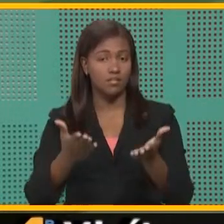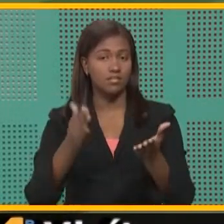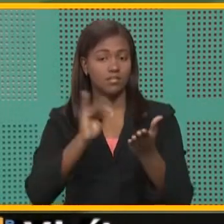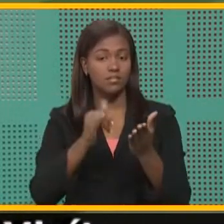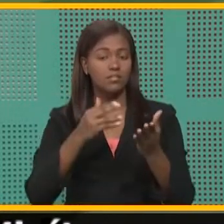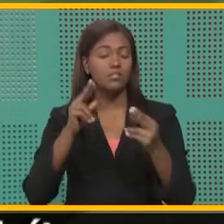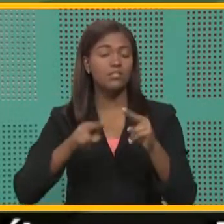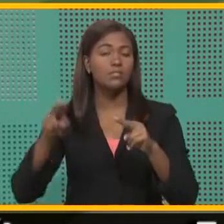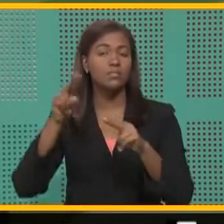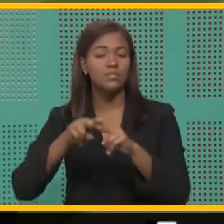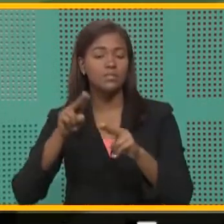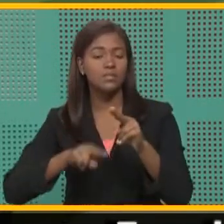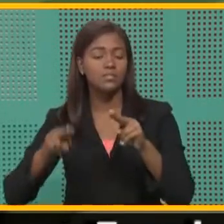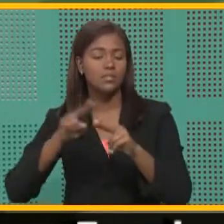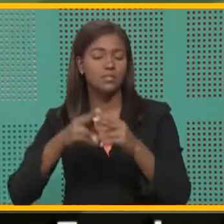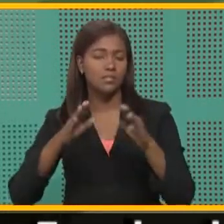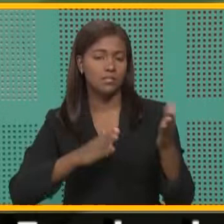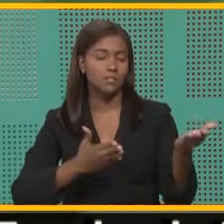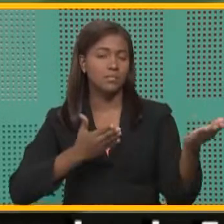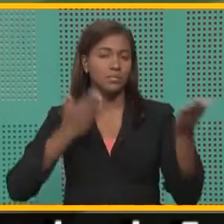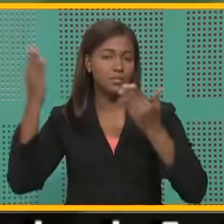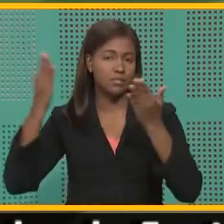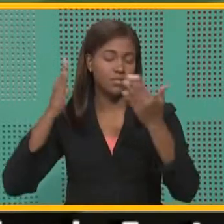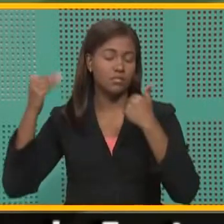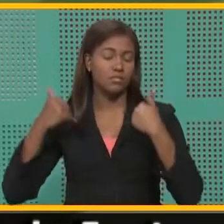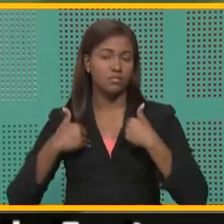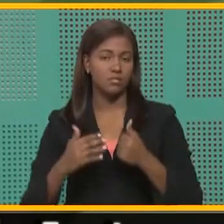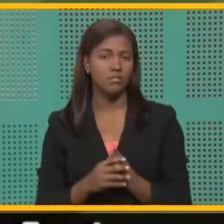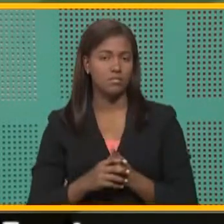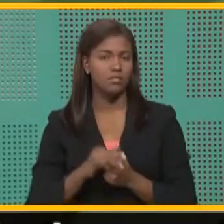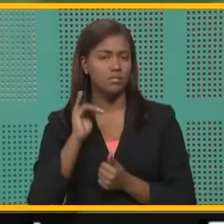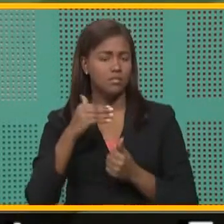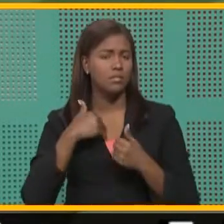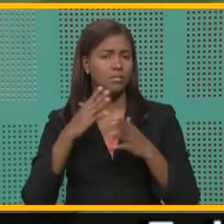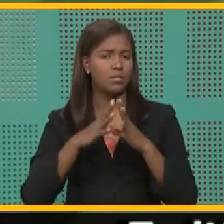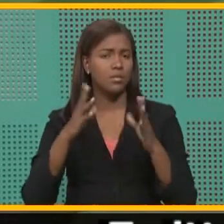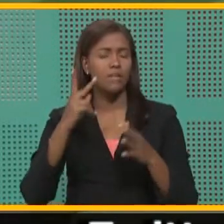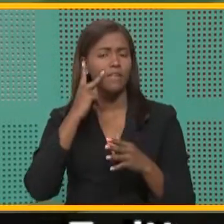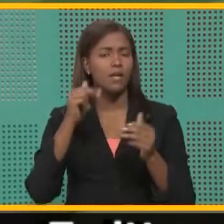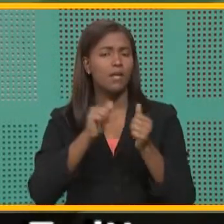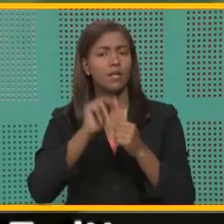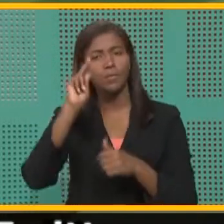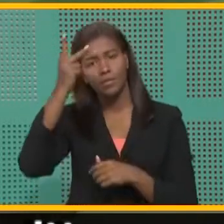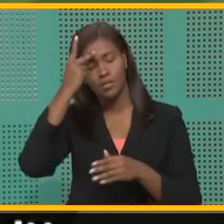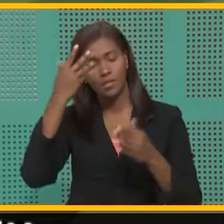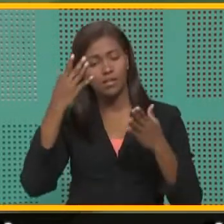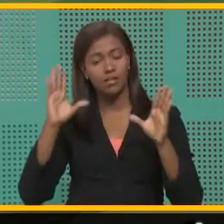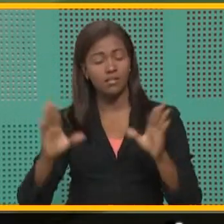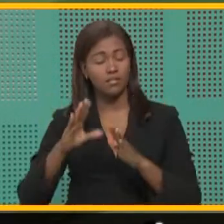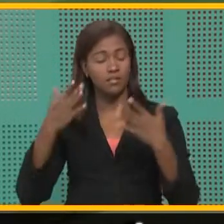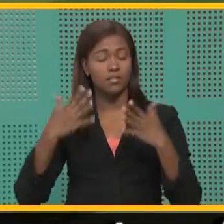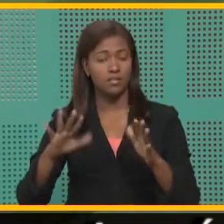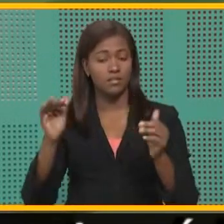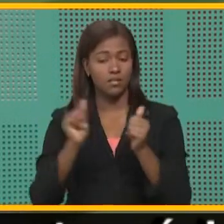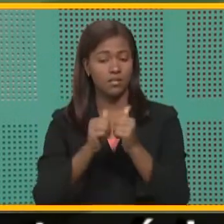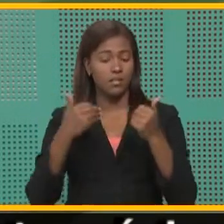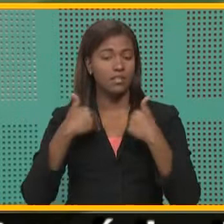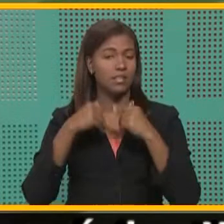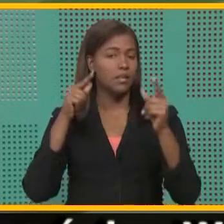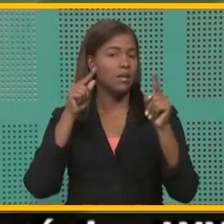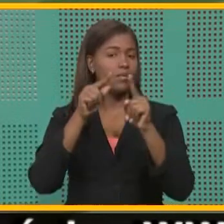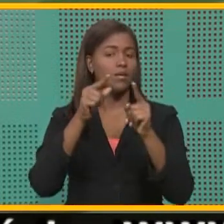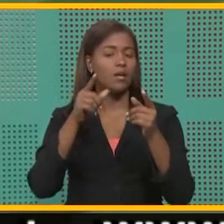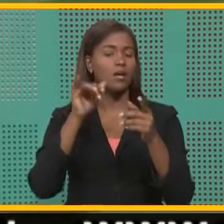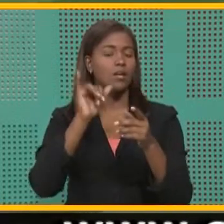y aumentando la agroexportación. Y eso tiene mucho que ver con la política que se diseñó y que tiene como